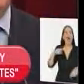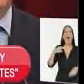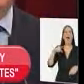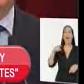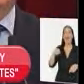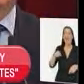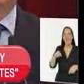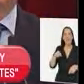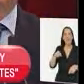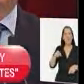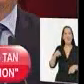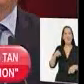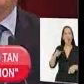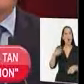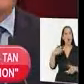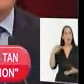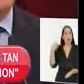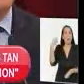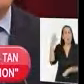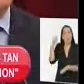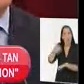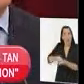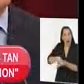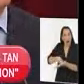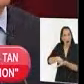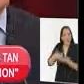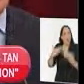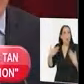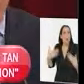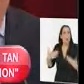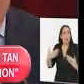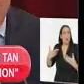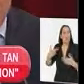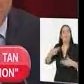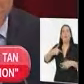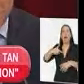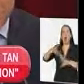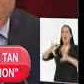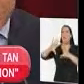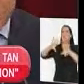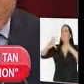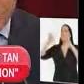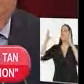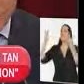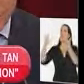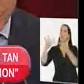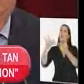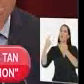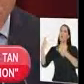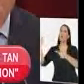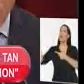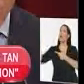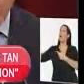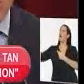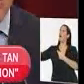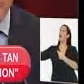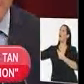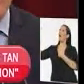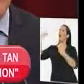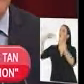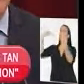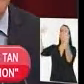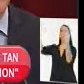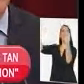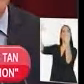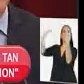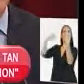cuál es el plan económico. Un problema que yo veo con el gobierno es que nos contaron que tenían el gran equipo, y en realidad el